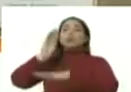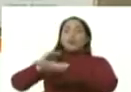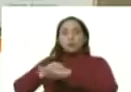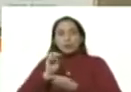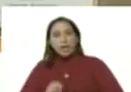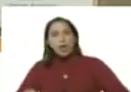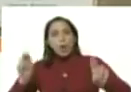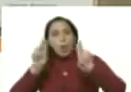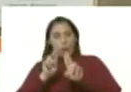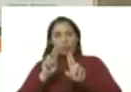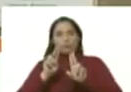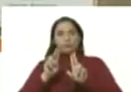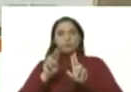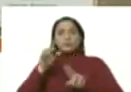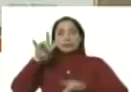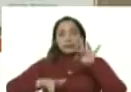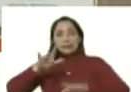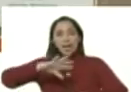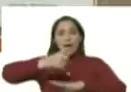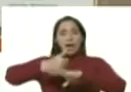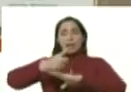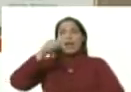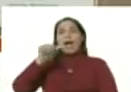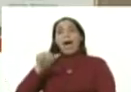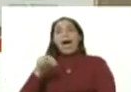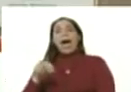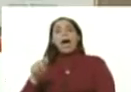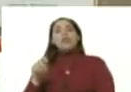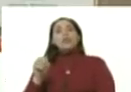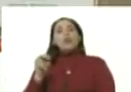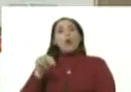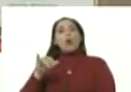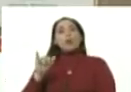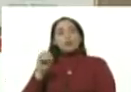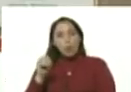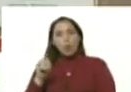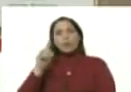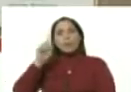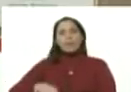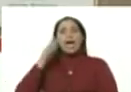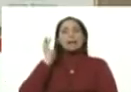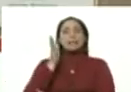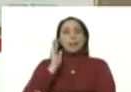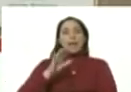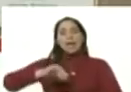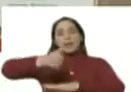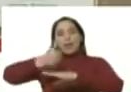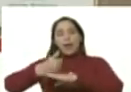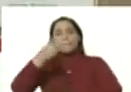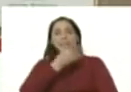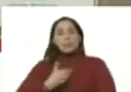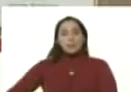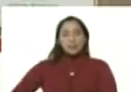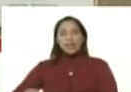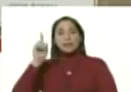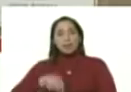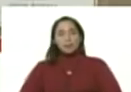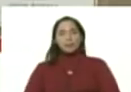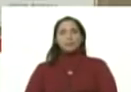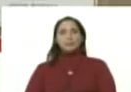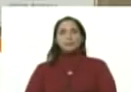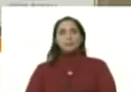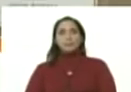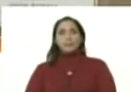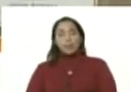conjunto, al secretario general Antonio Guterres, a la Asamblea General y su presidenta, pero también incluso